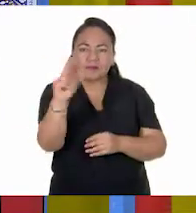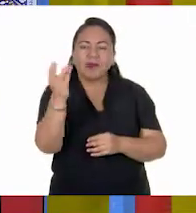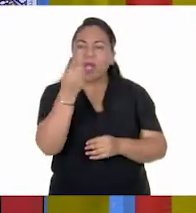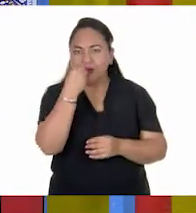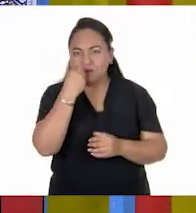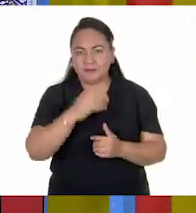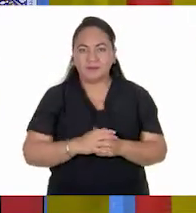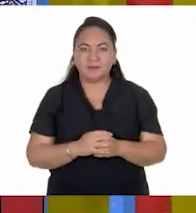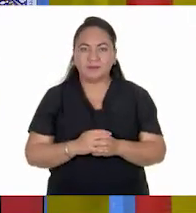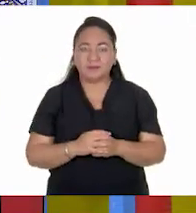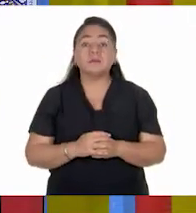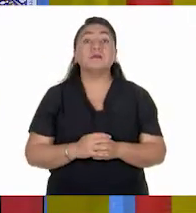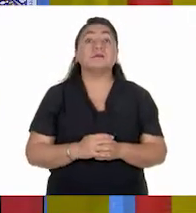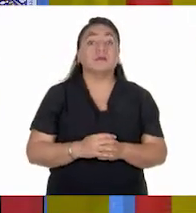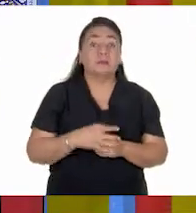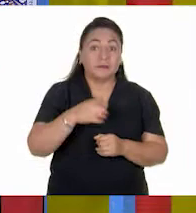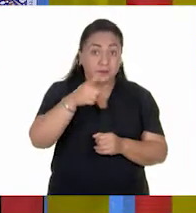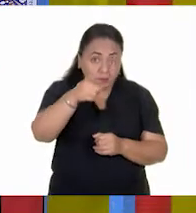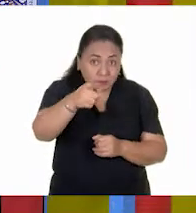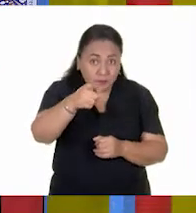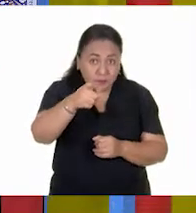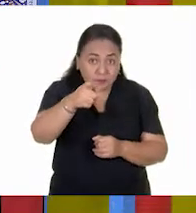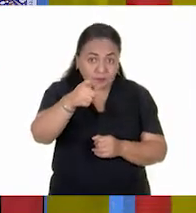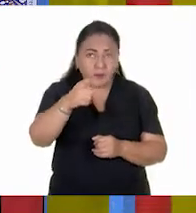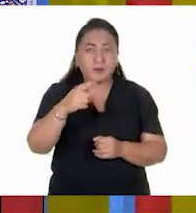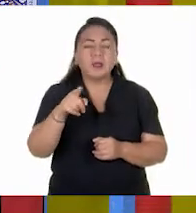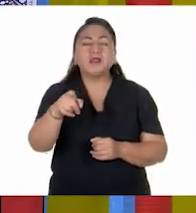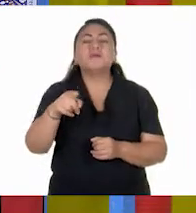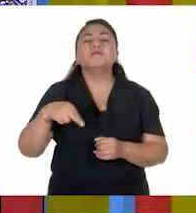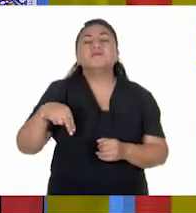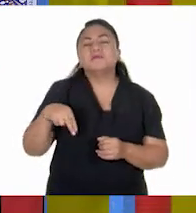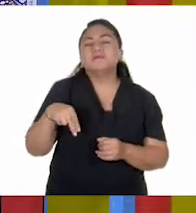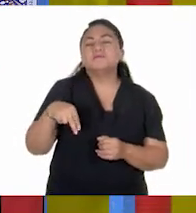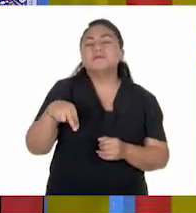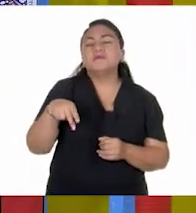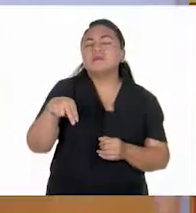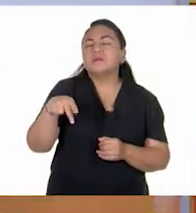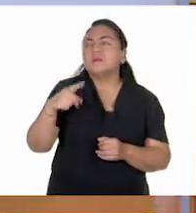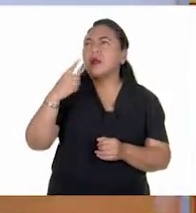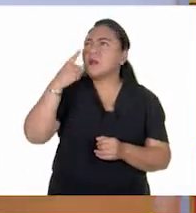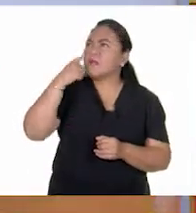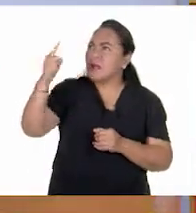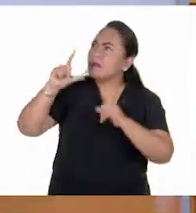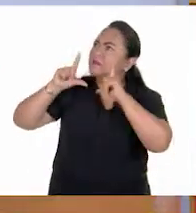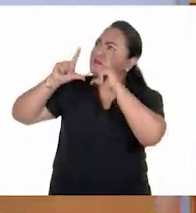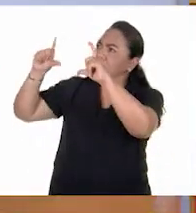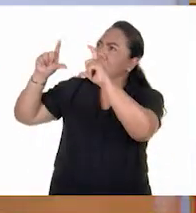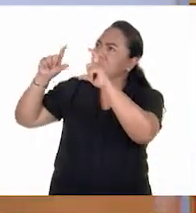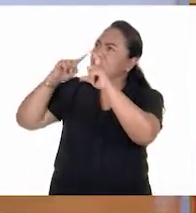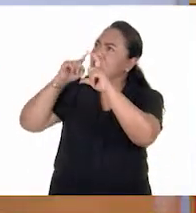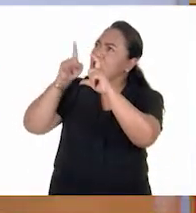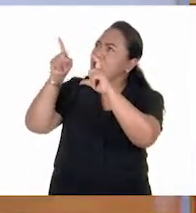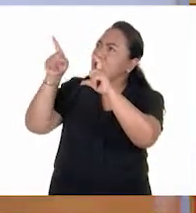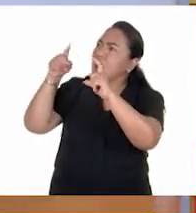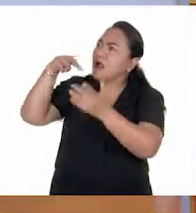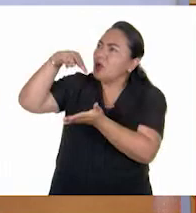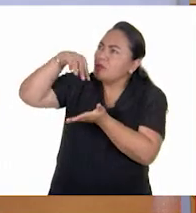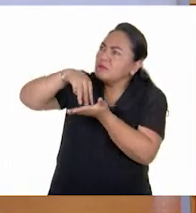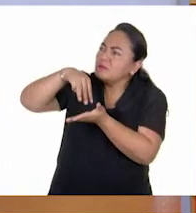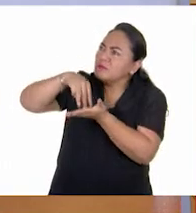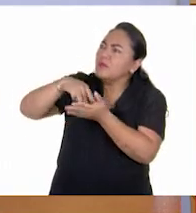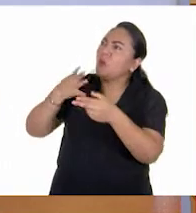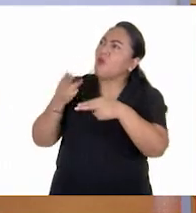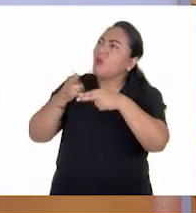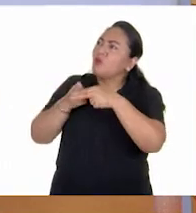restaurante. Si ustedes van por algún lugar y ven un símbolo donde hay un tenedor, un